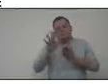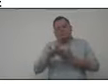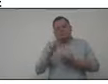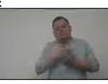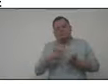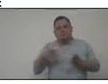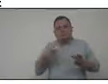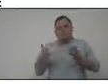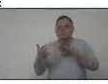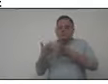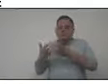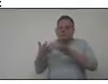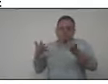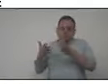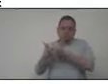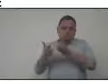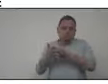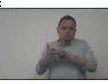de información.